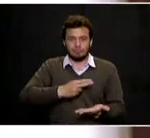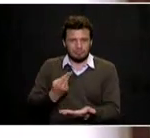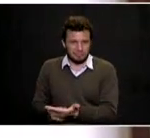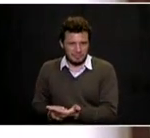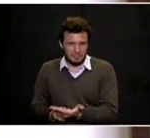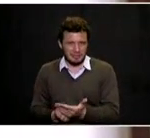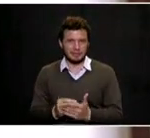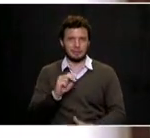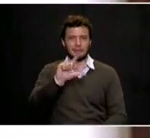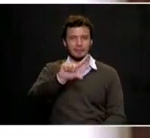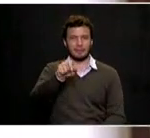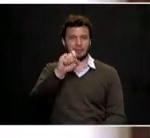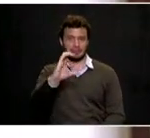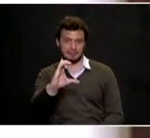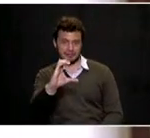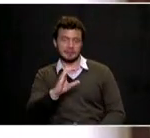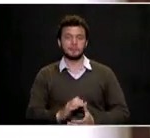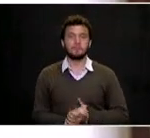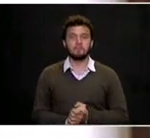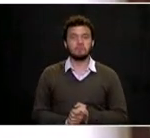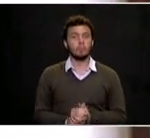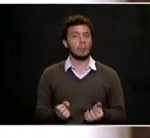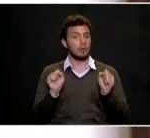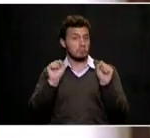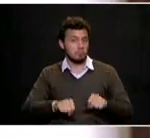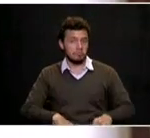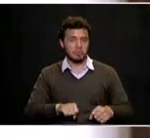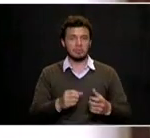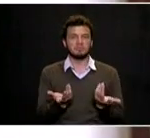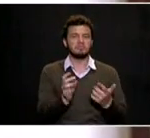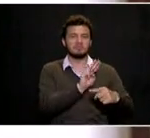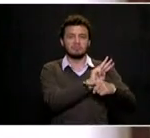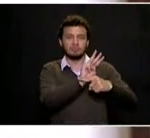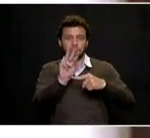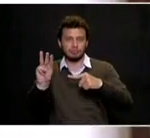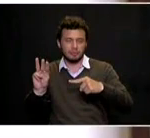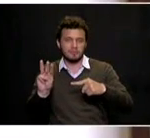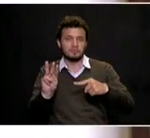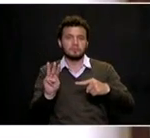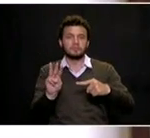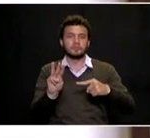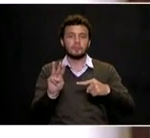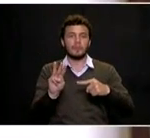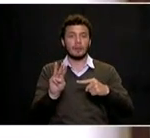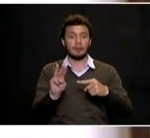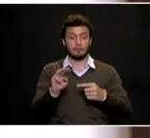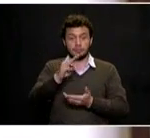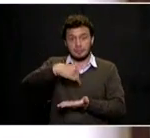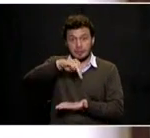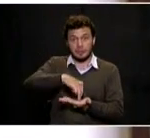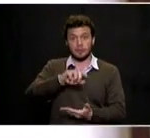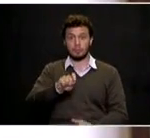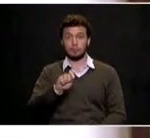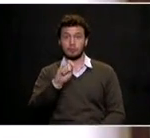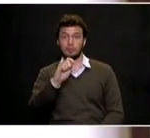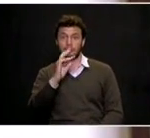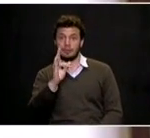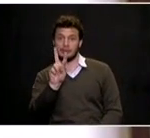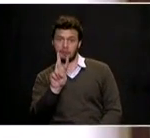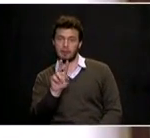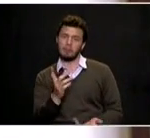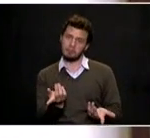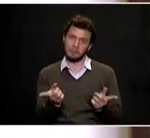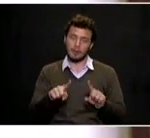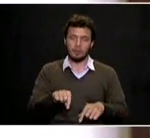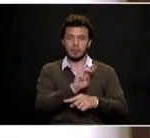además de la señal al aire de telemedellín a través de las plataformas www telemedellín punto tv y www